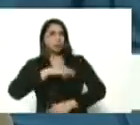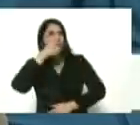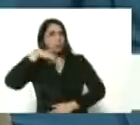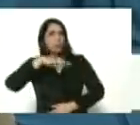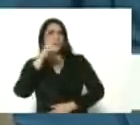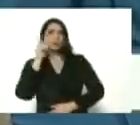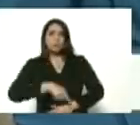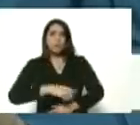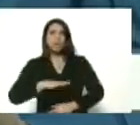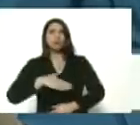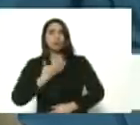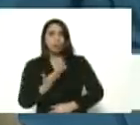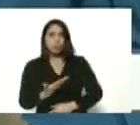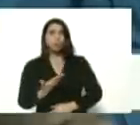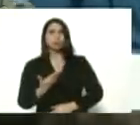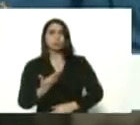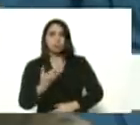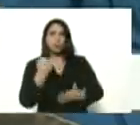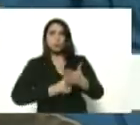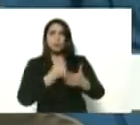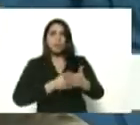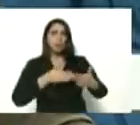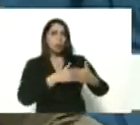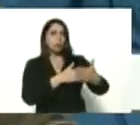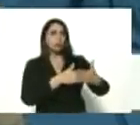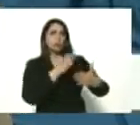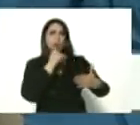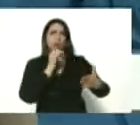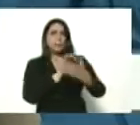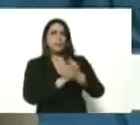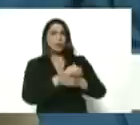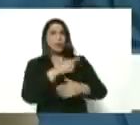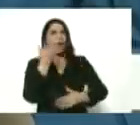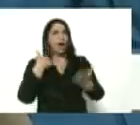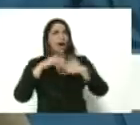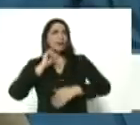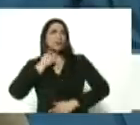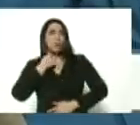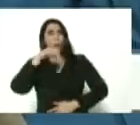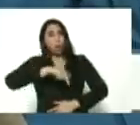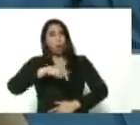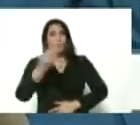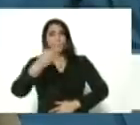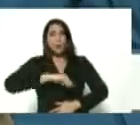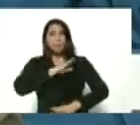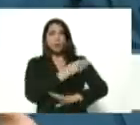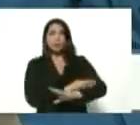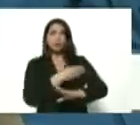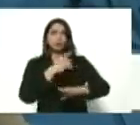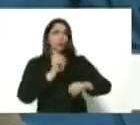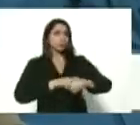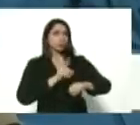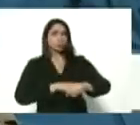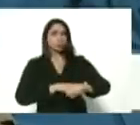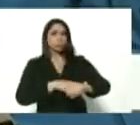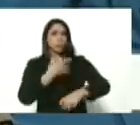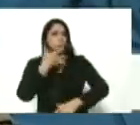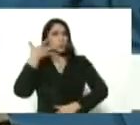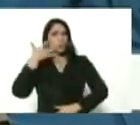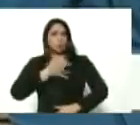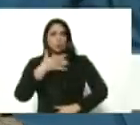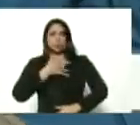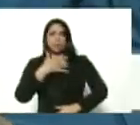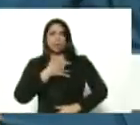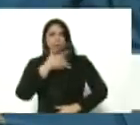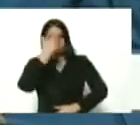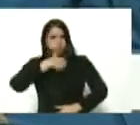tuvo que luchar contra el enemigo más poderoso de aquella época. El de hoy es el más poderoso de todos los tiempos. Por eso ese extraordinario orgullo que